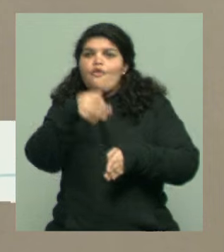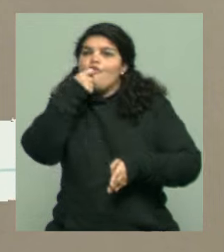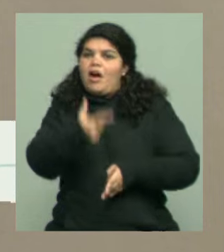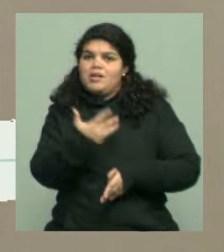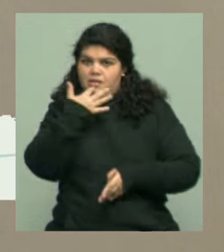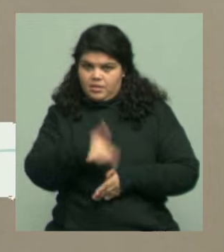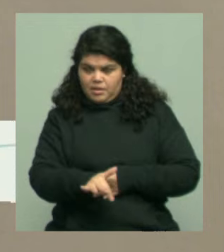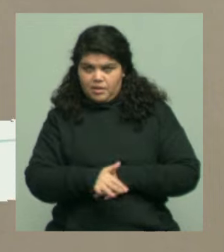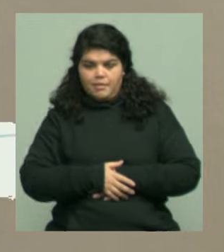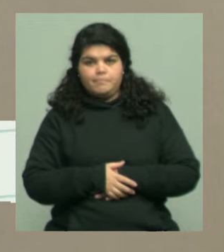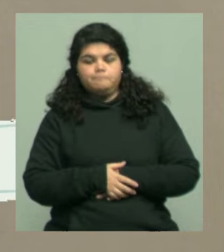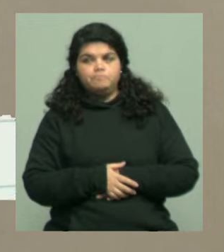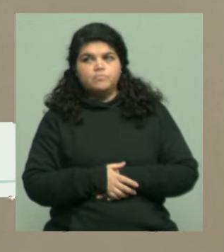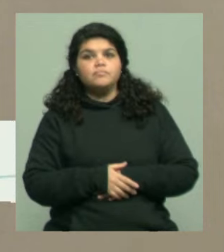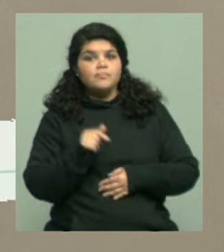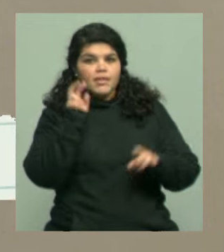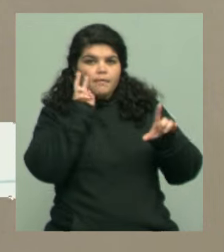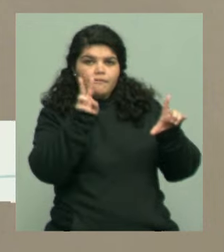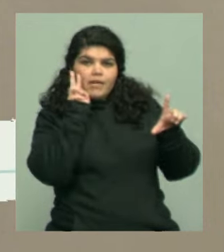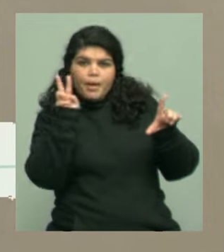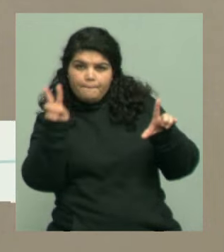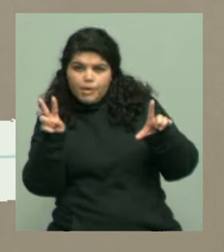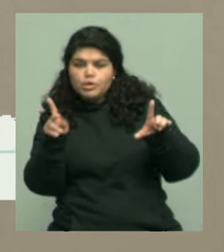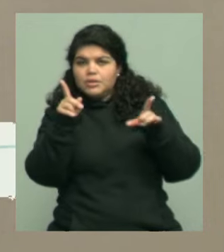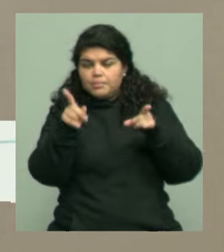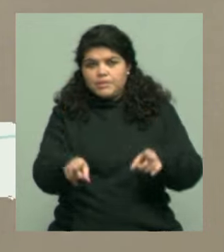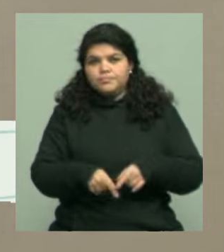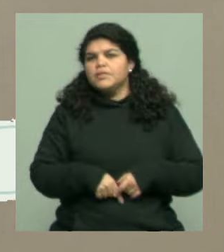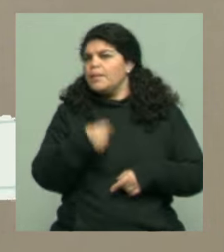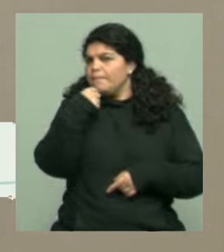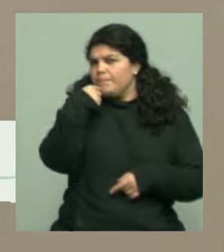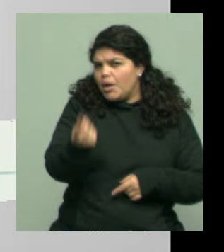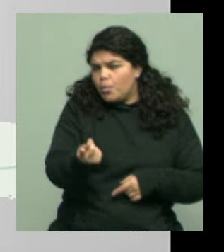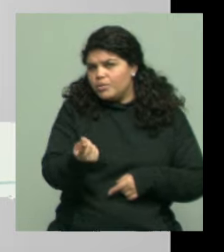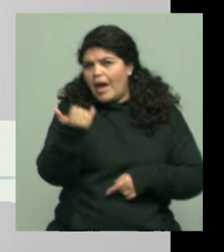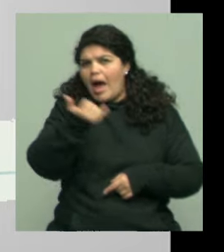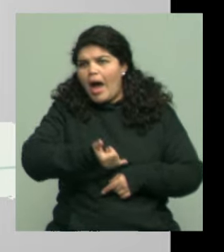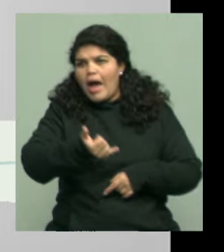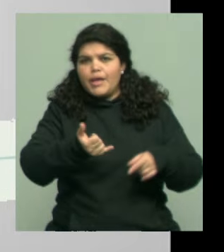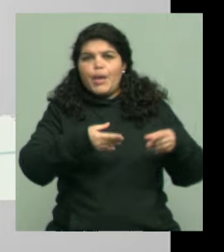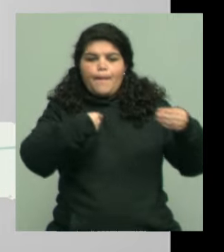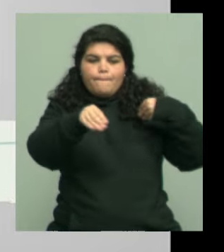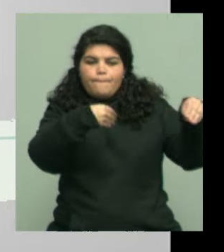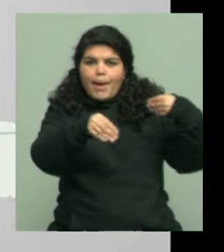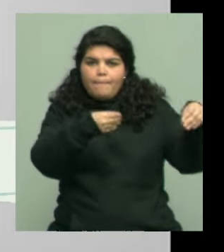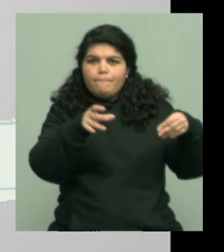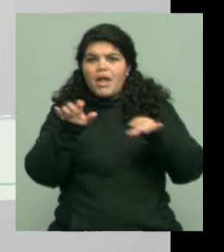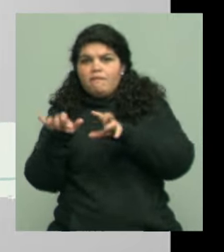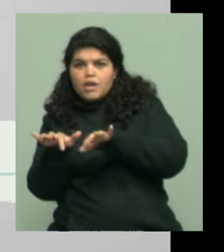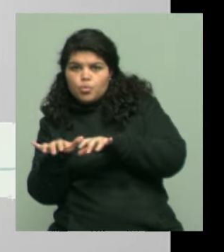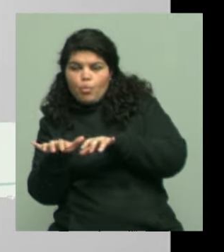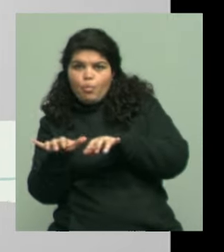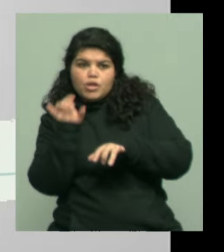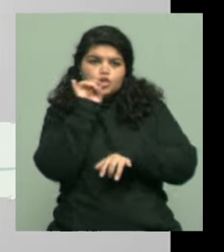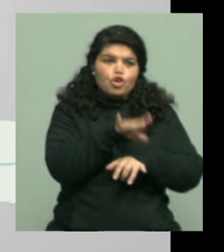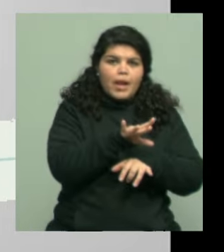imágenes. ¿Existe el tablero físico? ¿Es físico y virtual? Bueno, por lo que vimos, entendemos que sí también, pero